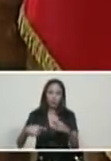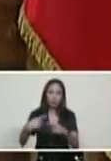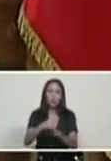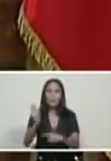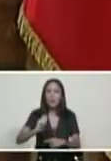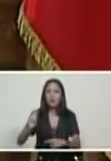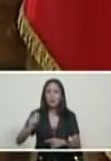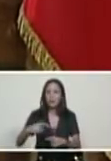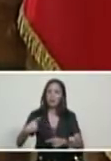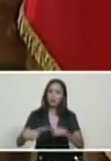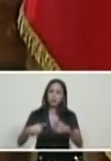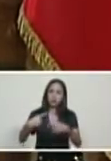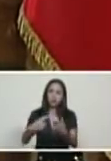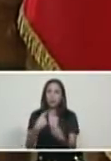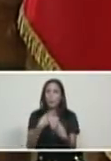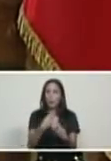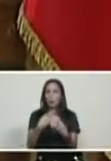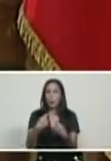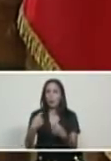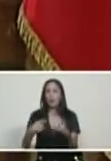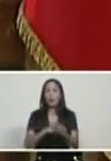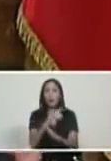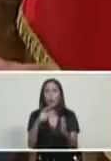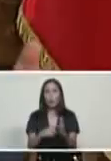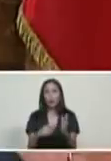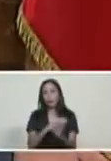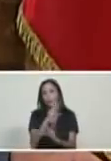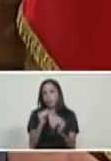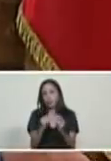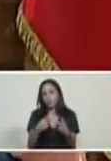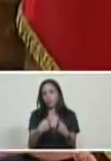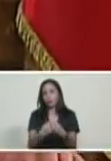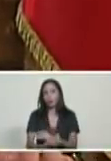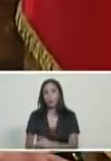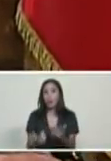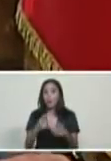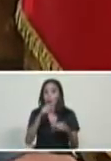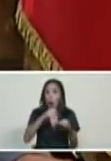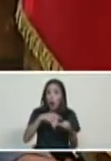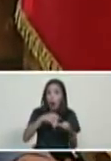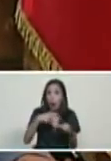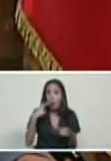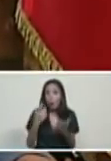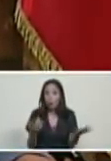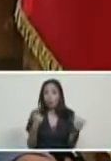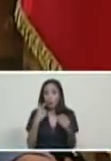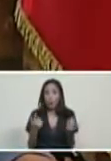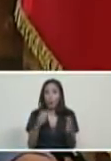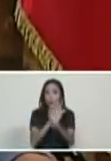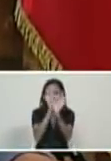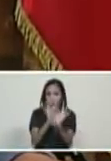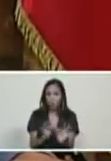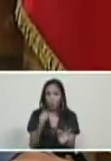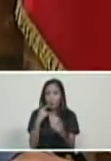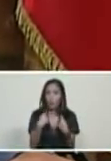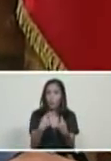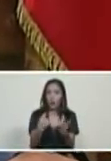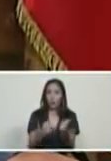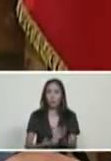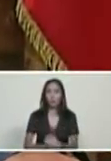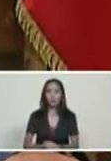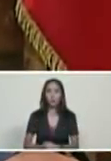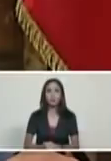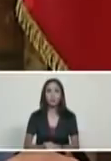los 270 días y un pago final. Protegiendo su ahorro, hay una fórmula, ¿verdad?, que